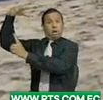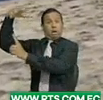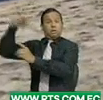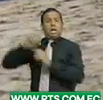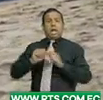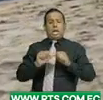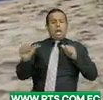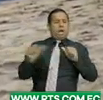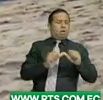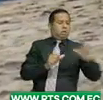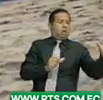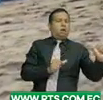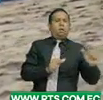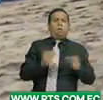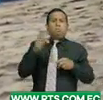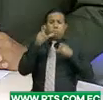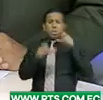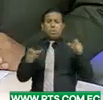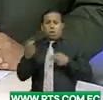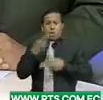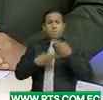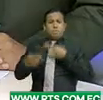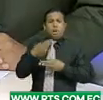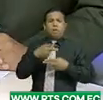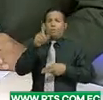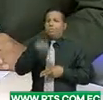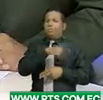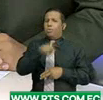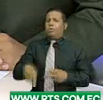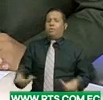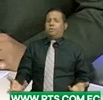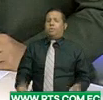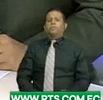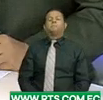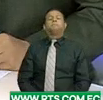vendedores informales. Y como lo anunciamos, delincuentes armados